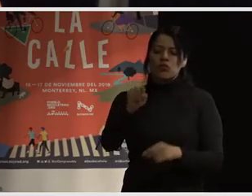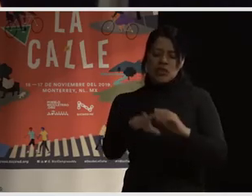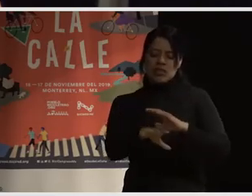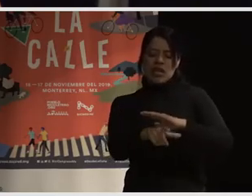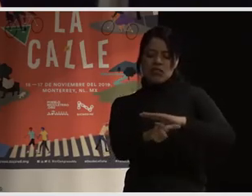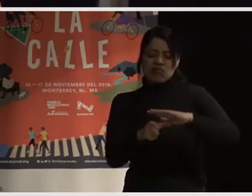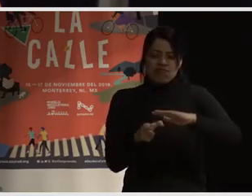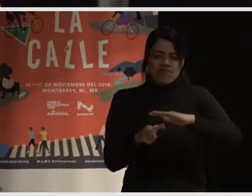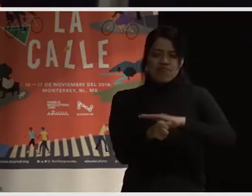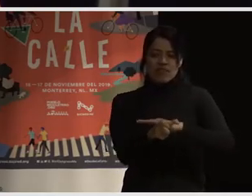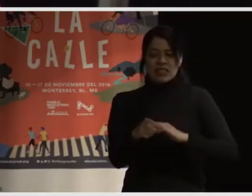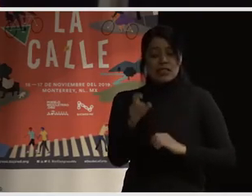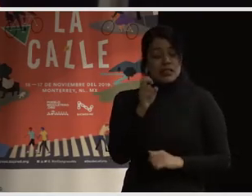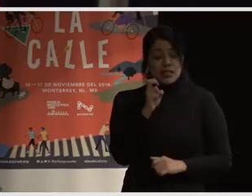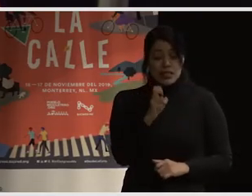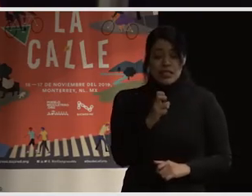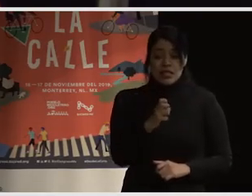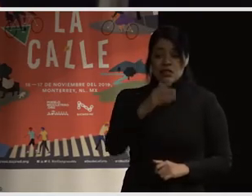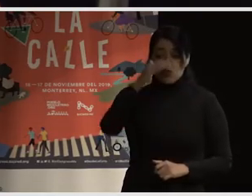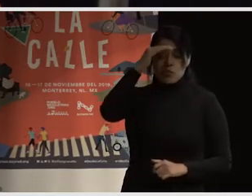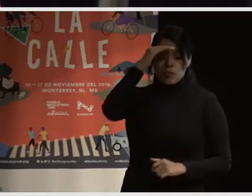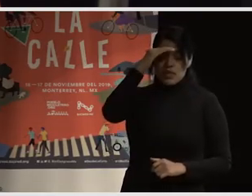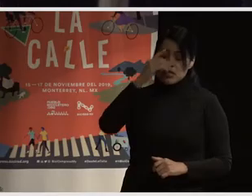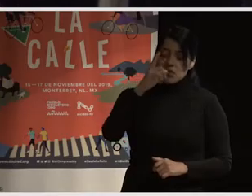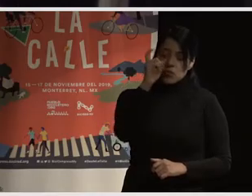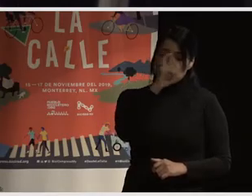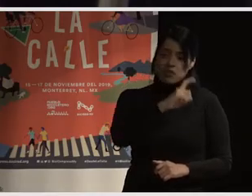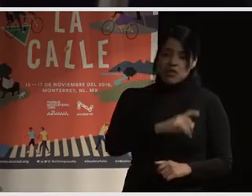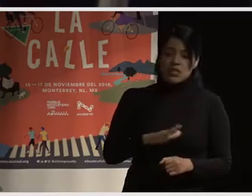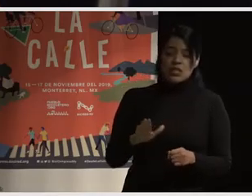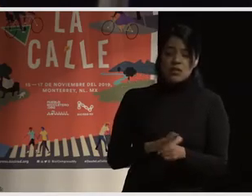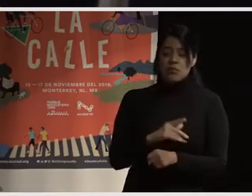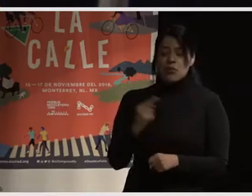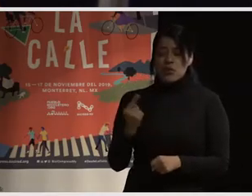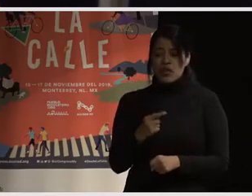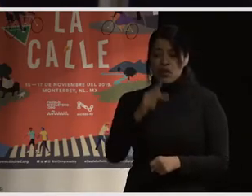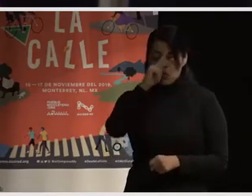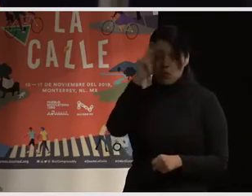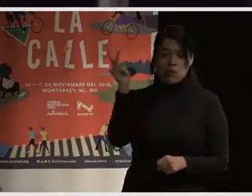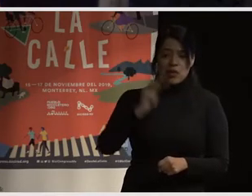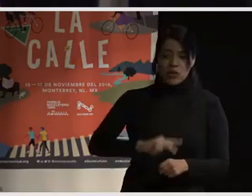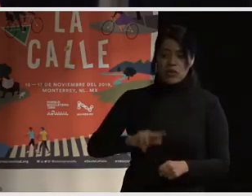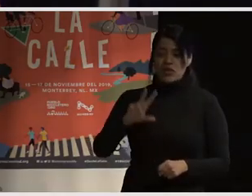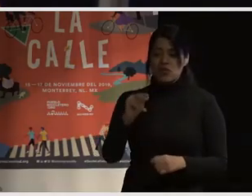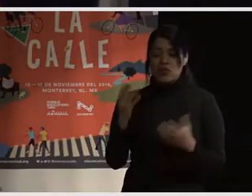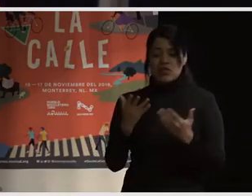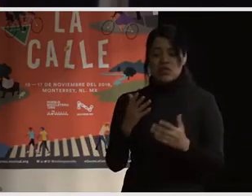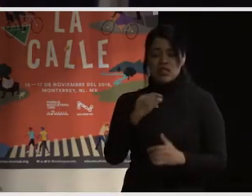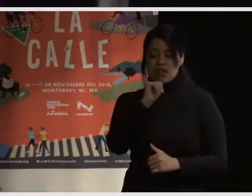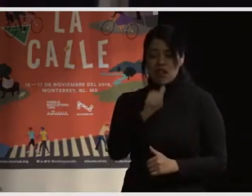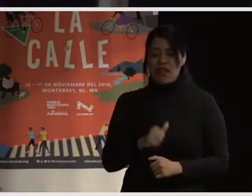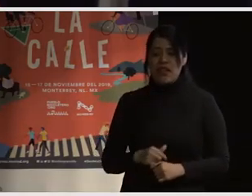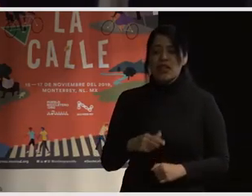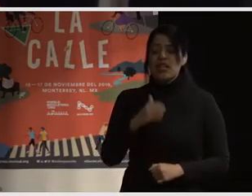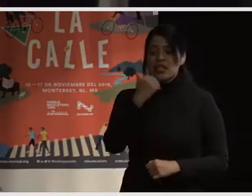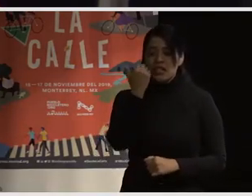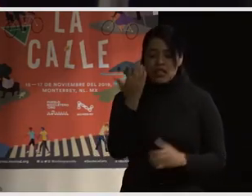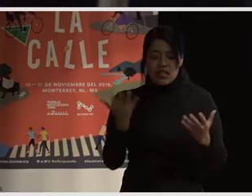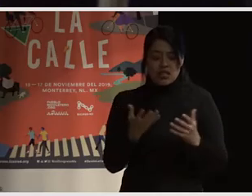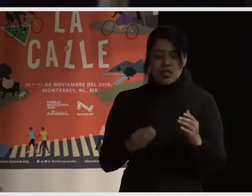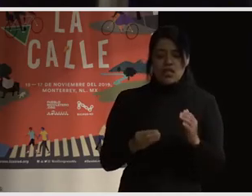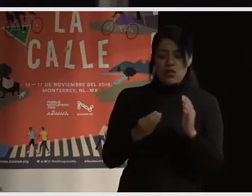complicado porque lo peor es no hacer nada entonces llega un momento en donde el querer innovar y que eras un nuevo reglamento